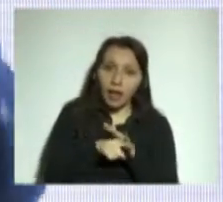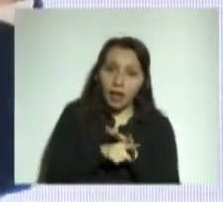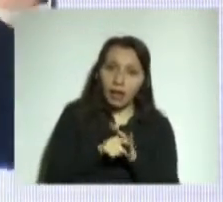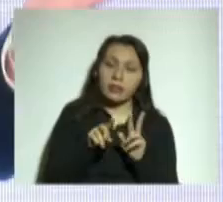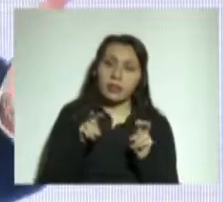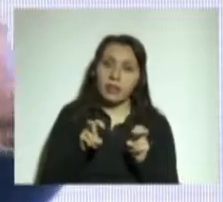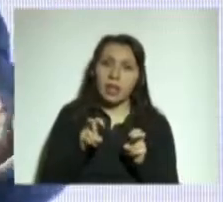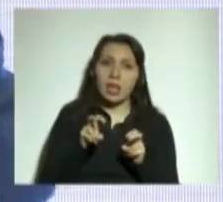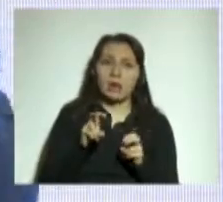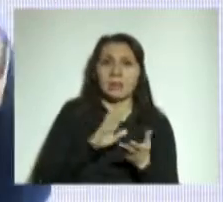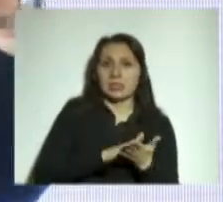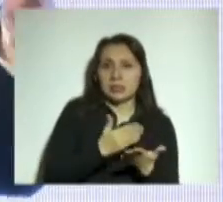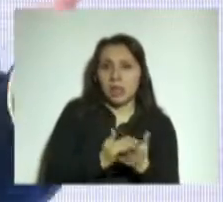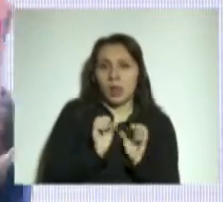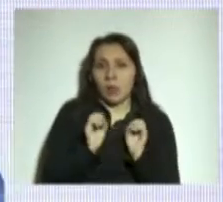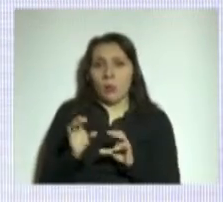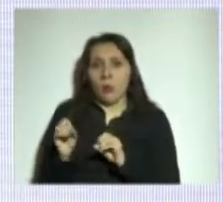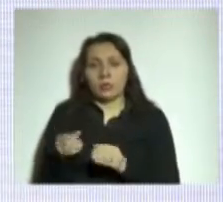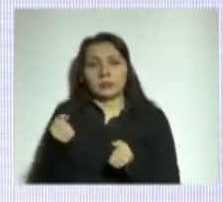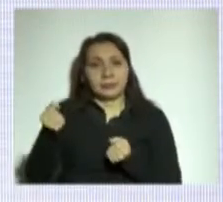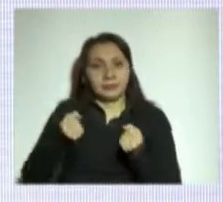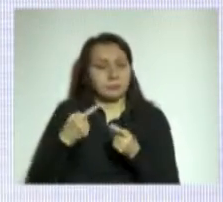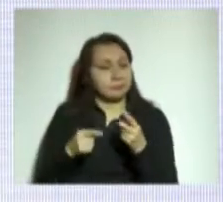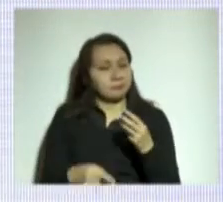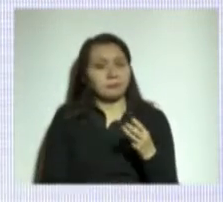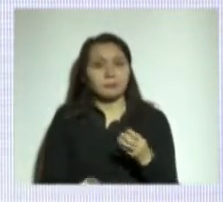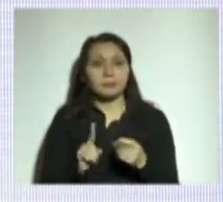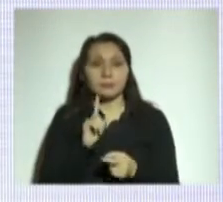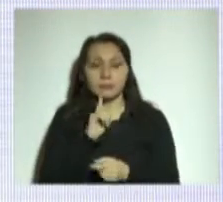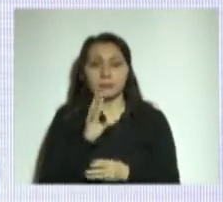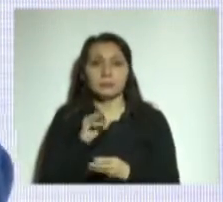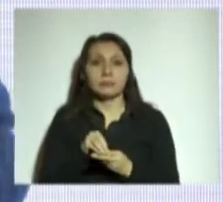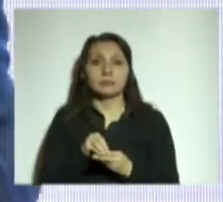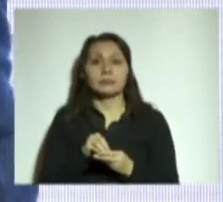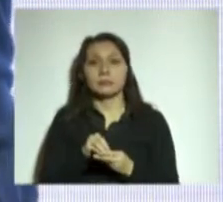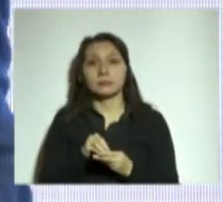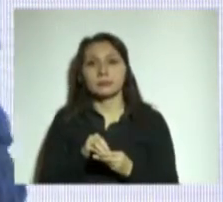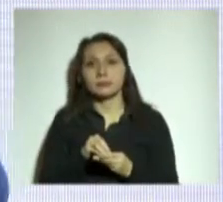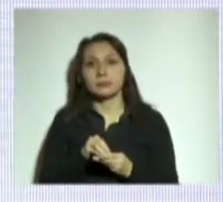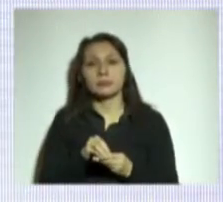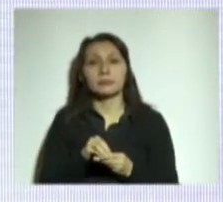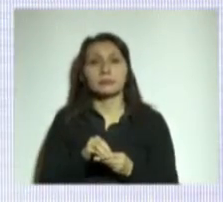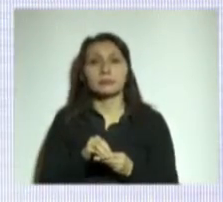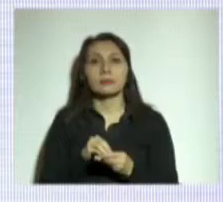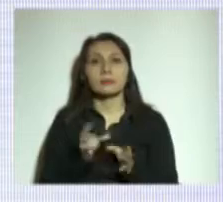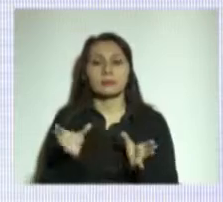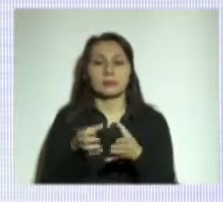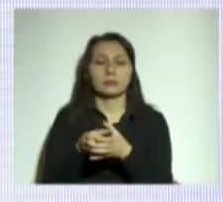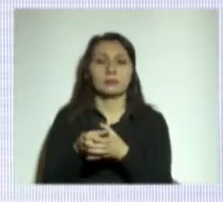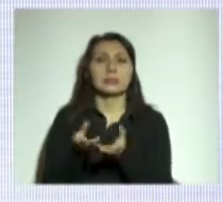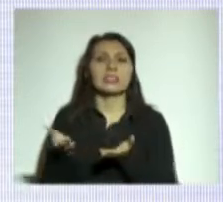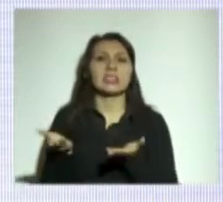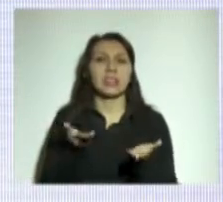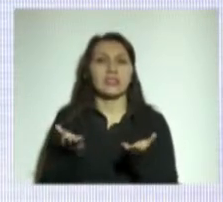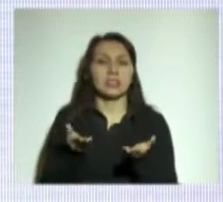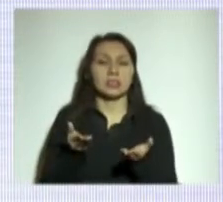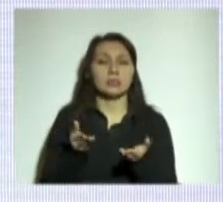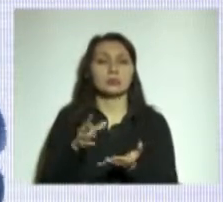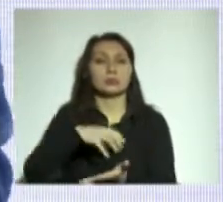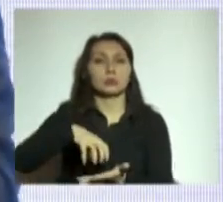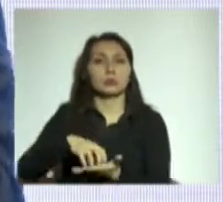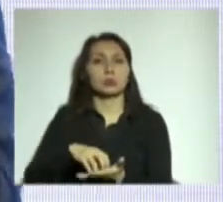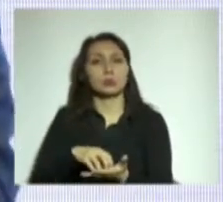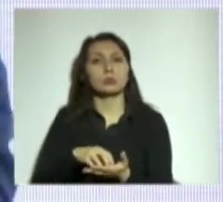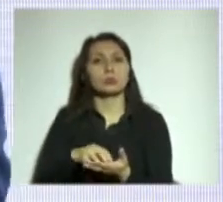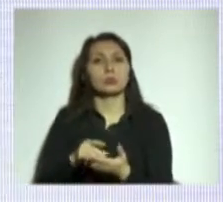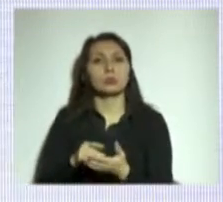de tipo sanitaria, educativa, transportes, etcétera. Están las agencias de servicios urbanos, como